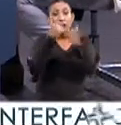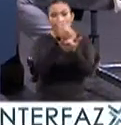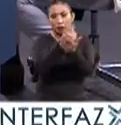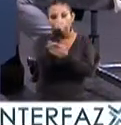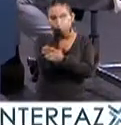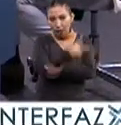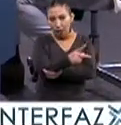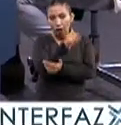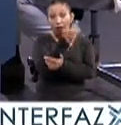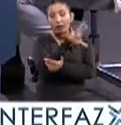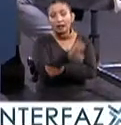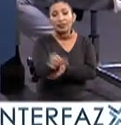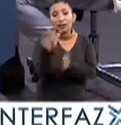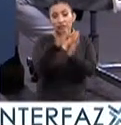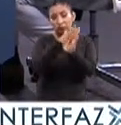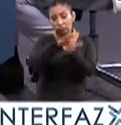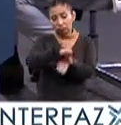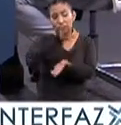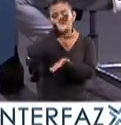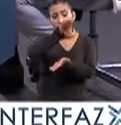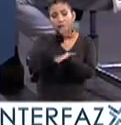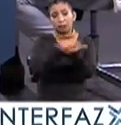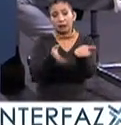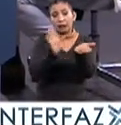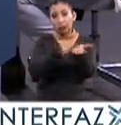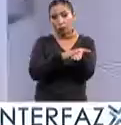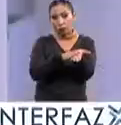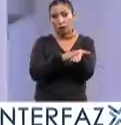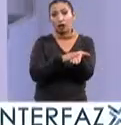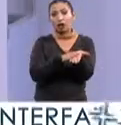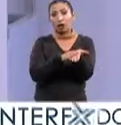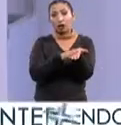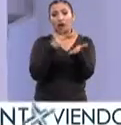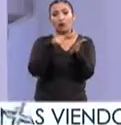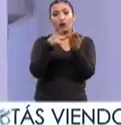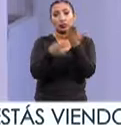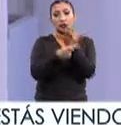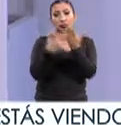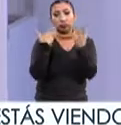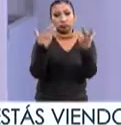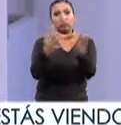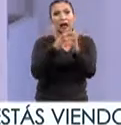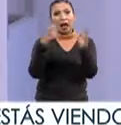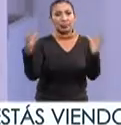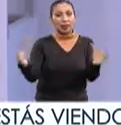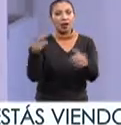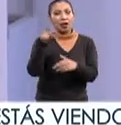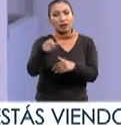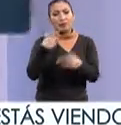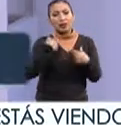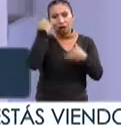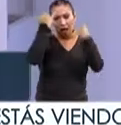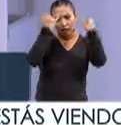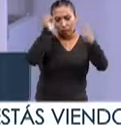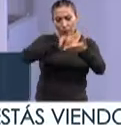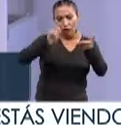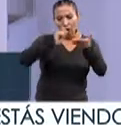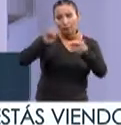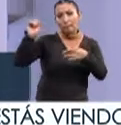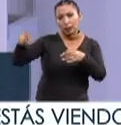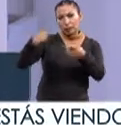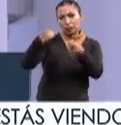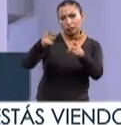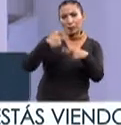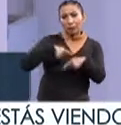Ciudad de México, 500 páginas, bilingüe, un proyecto ambicioso. Y los autores del libro son los